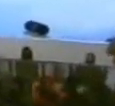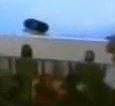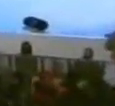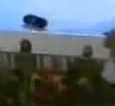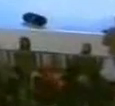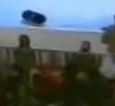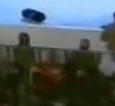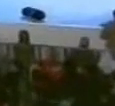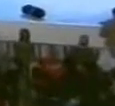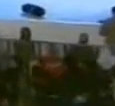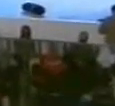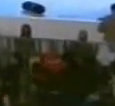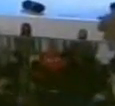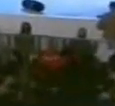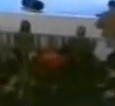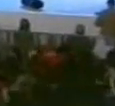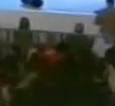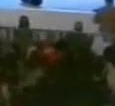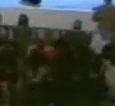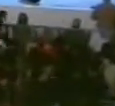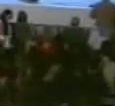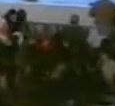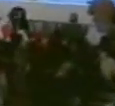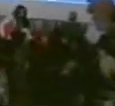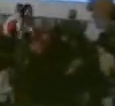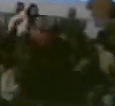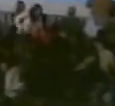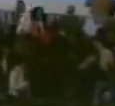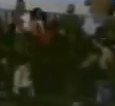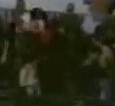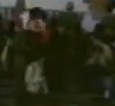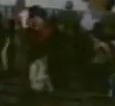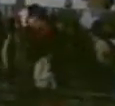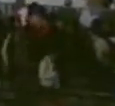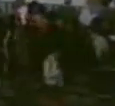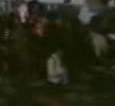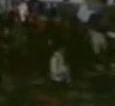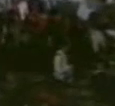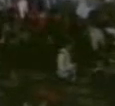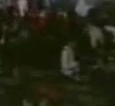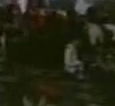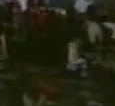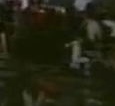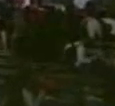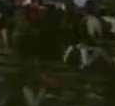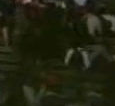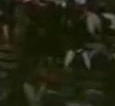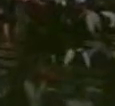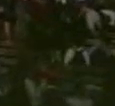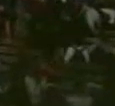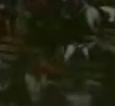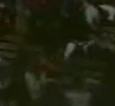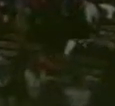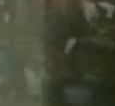sé, pero ellos han contado algunas cosas. Vamos a escuchar su despedida. Gracias. se marchan. Hemos tenido oportunidad en esta canción de ver